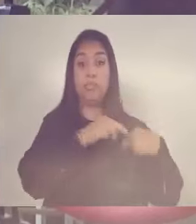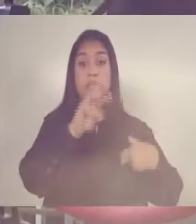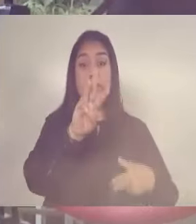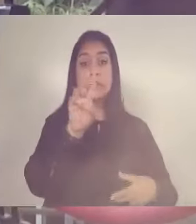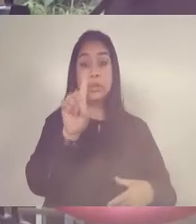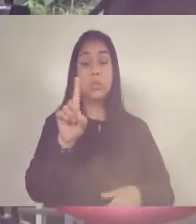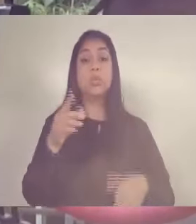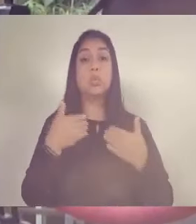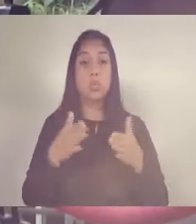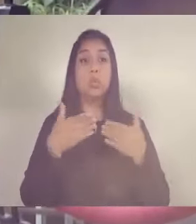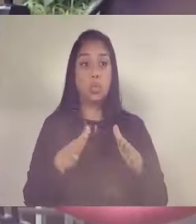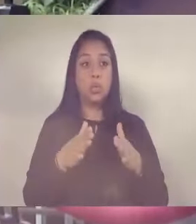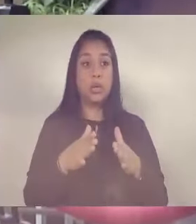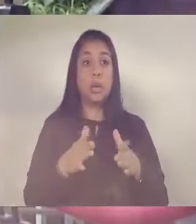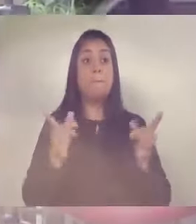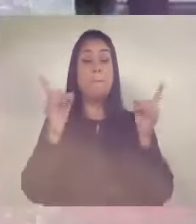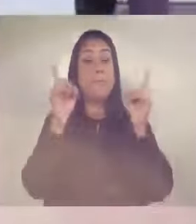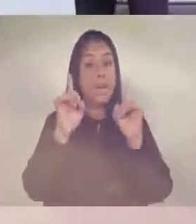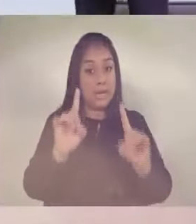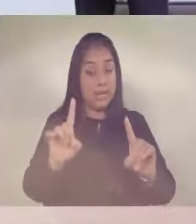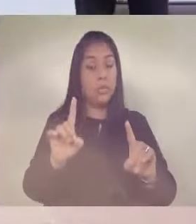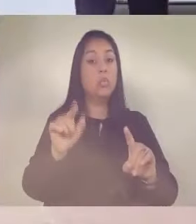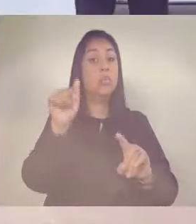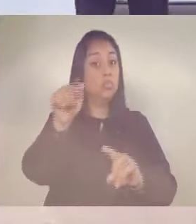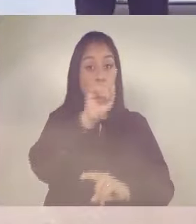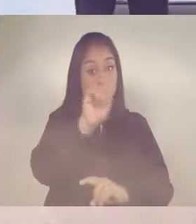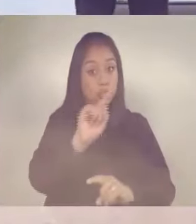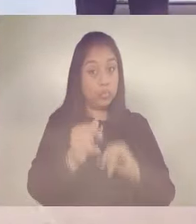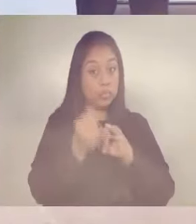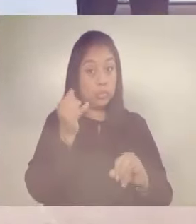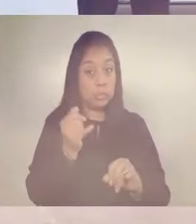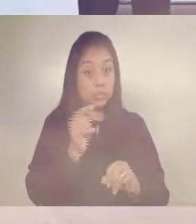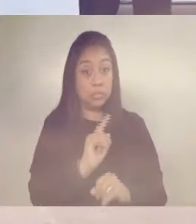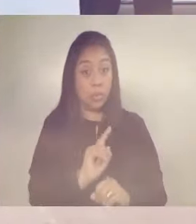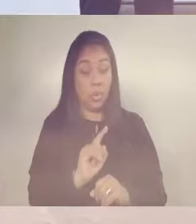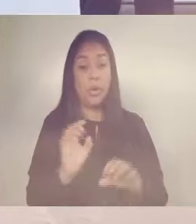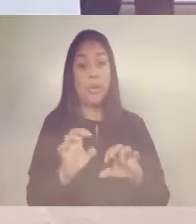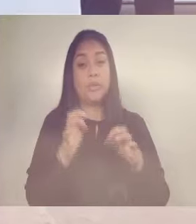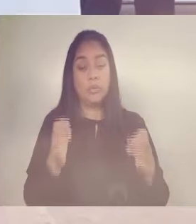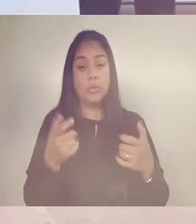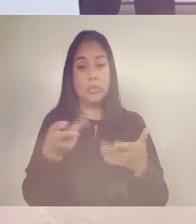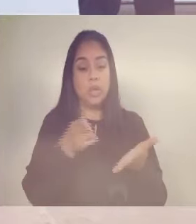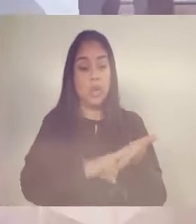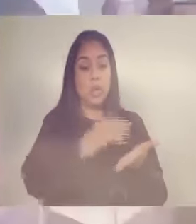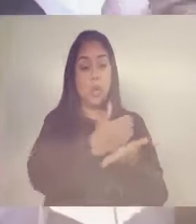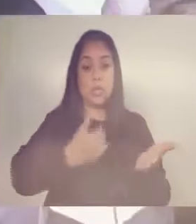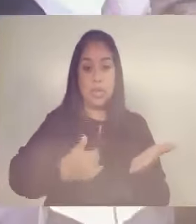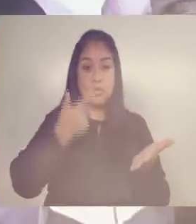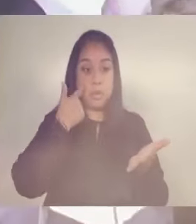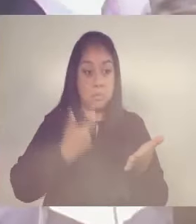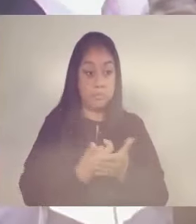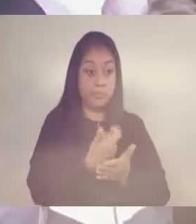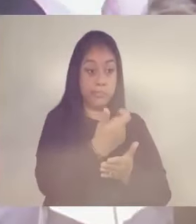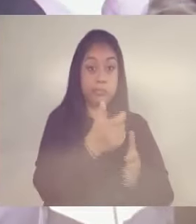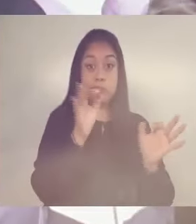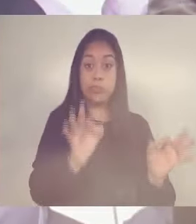octubre. Sin embargo, aún si no entregaran en esa fecha, el contrato solo se paga en el momento en que completen